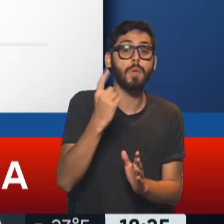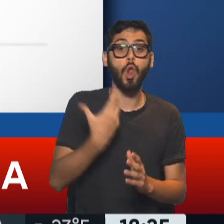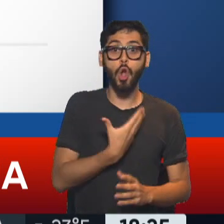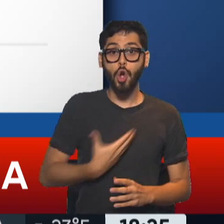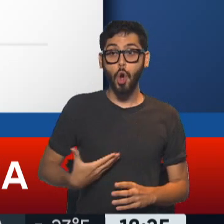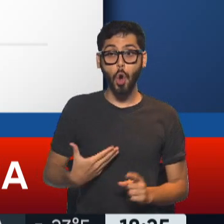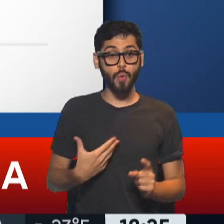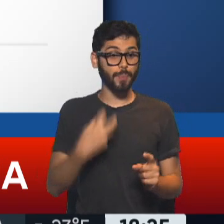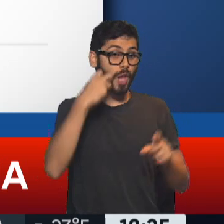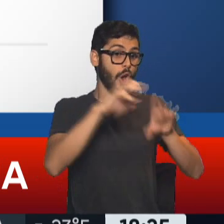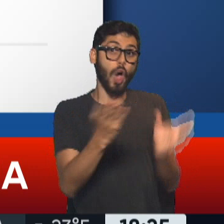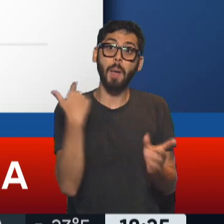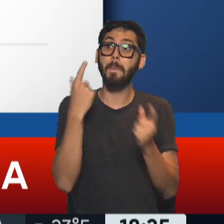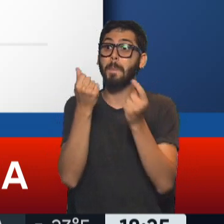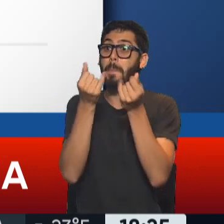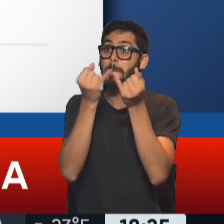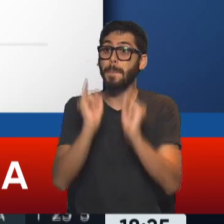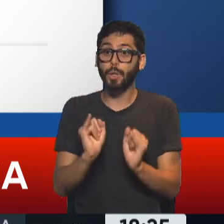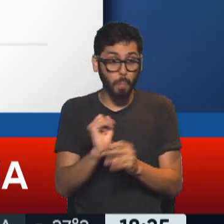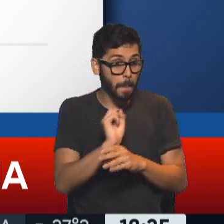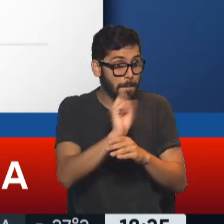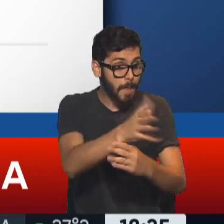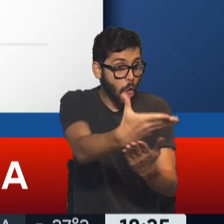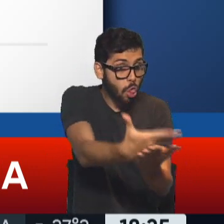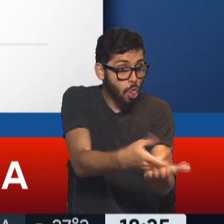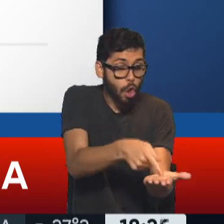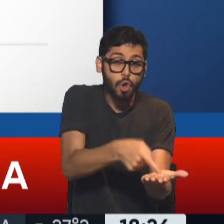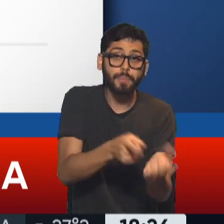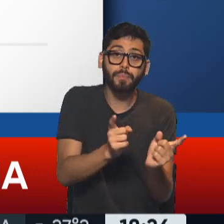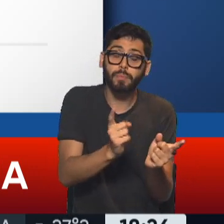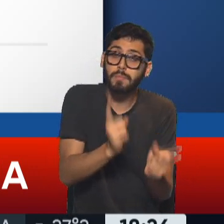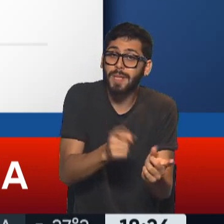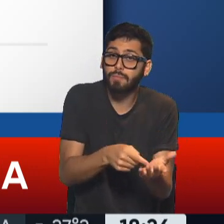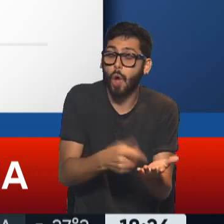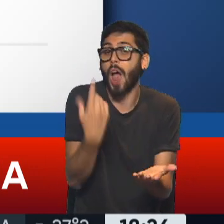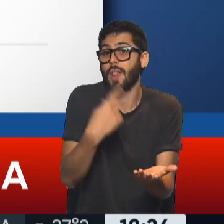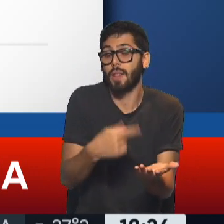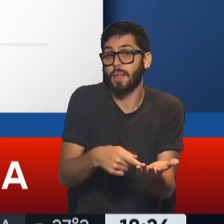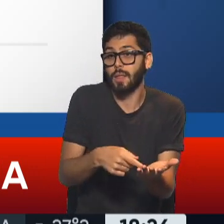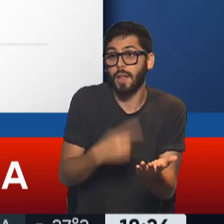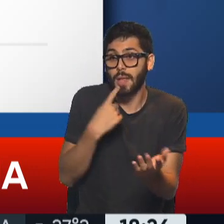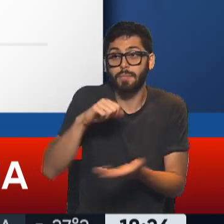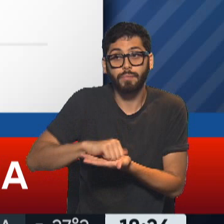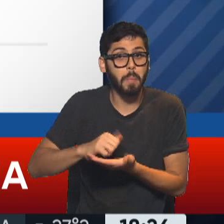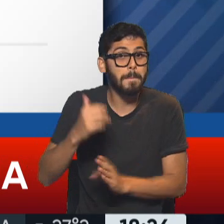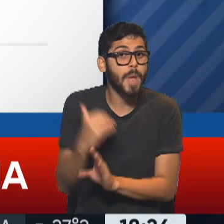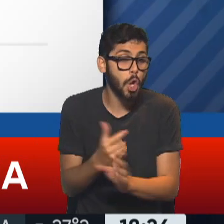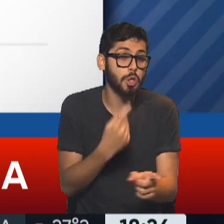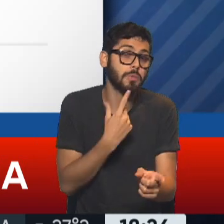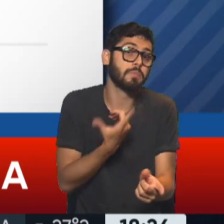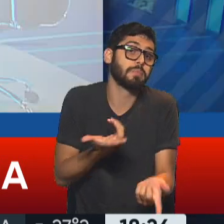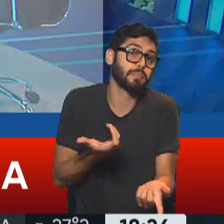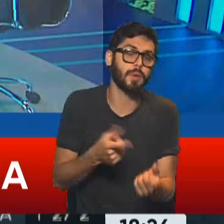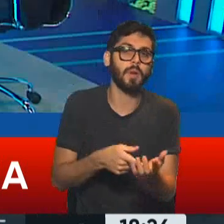gobierno al Congreso contemplaba estos mismos límites en cuanto a bajar la emisión monetaria. Y después el tema en el